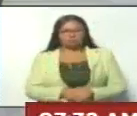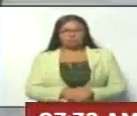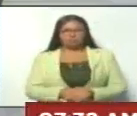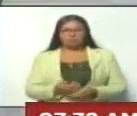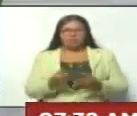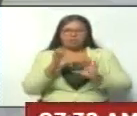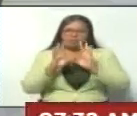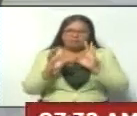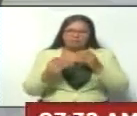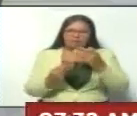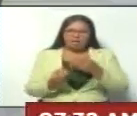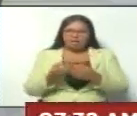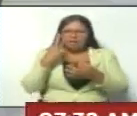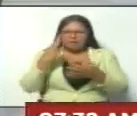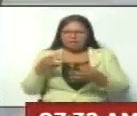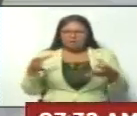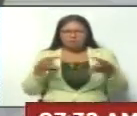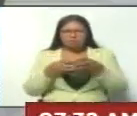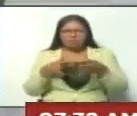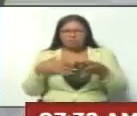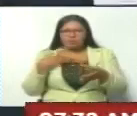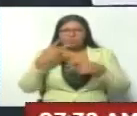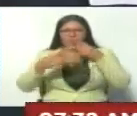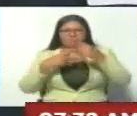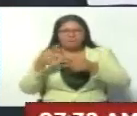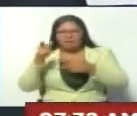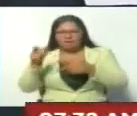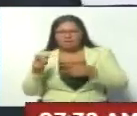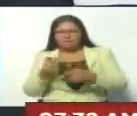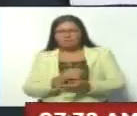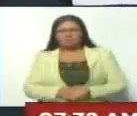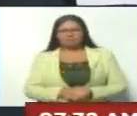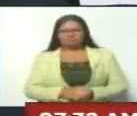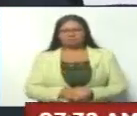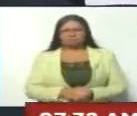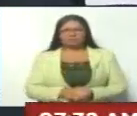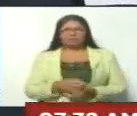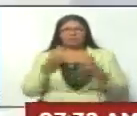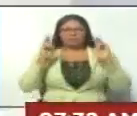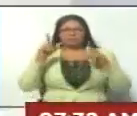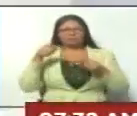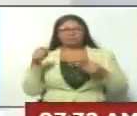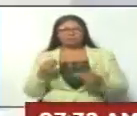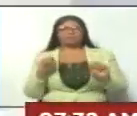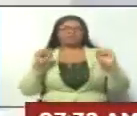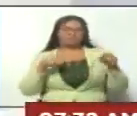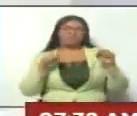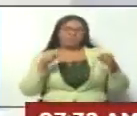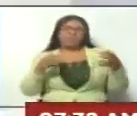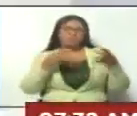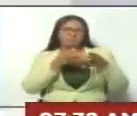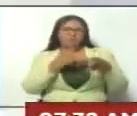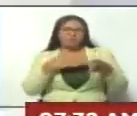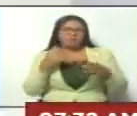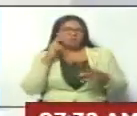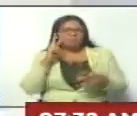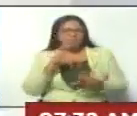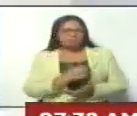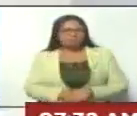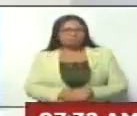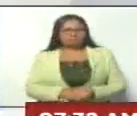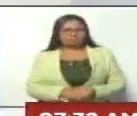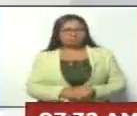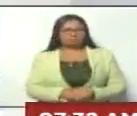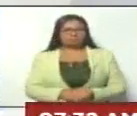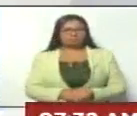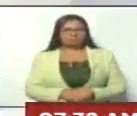creencia, ¿hay un sector que quiere politizar este tema? Sí, sí. Fíjate, porque